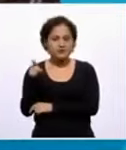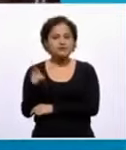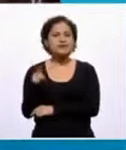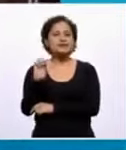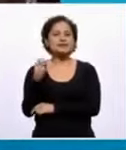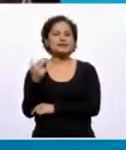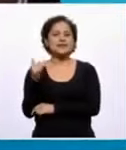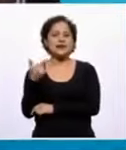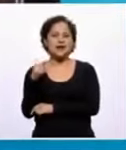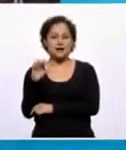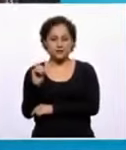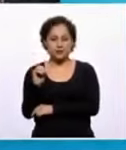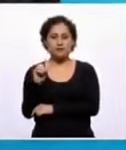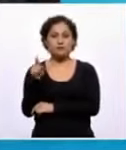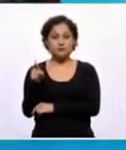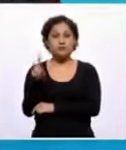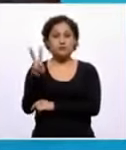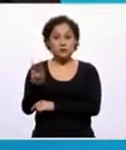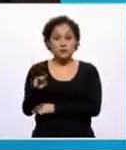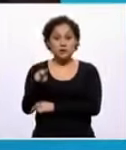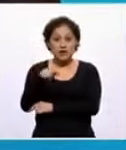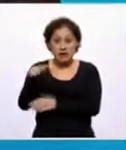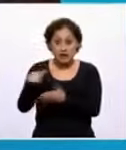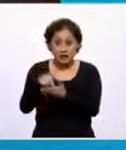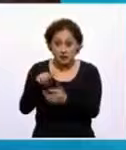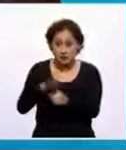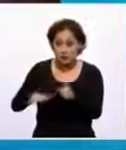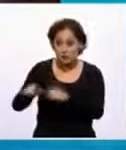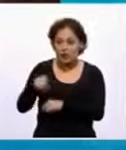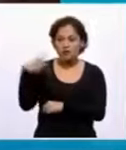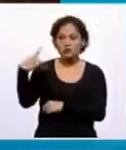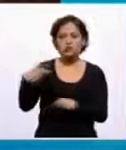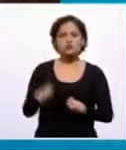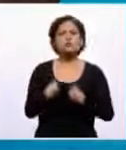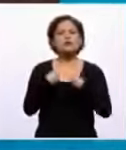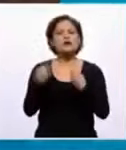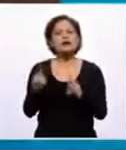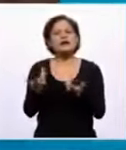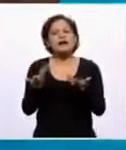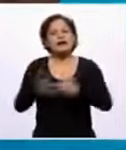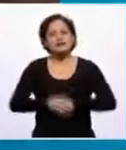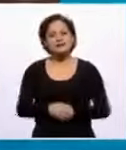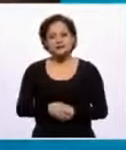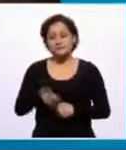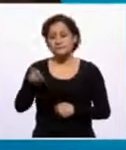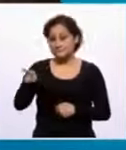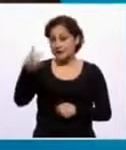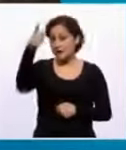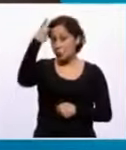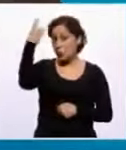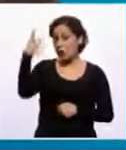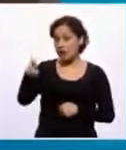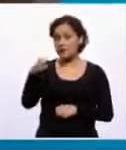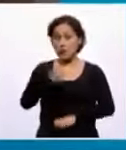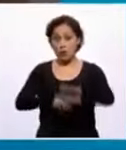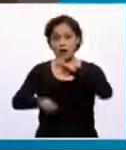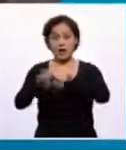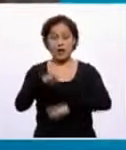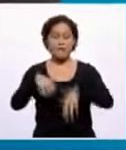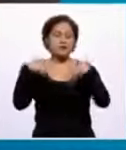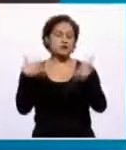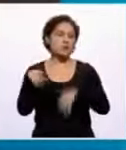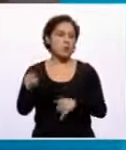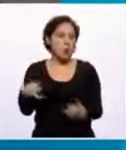de este caso es que vamos a ver dónde pasa la mañana. Y sí, es el empresario más joven del